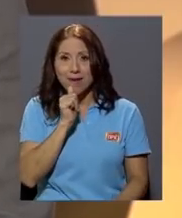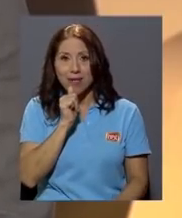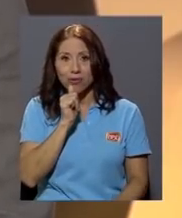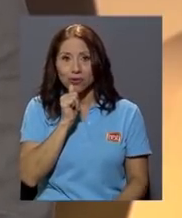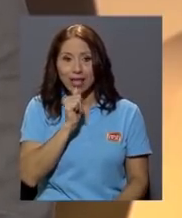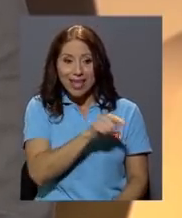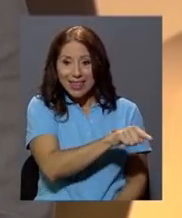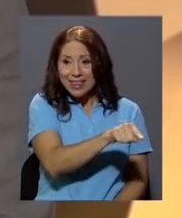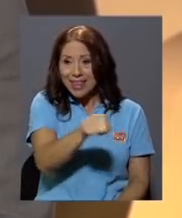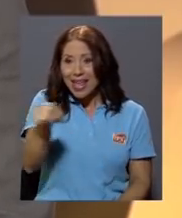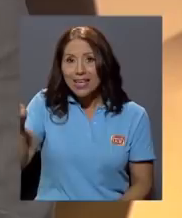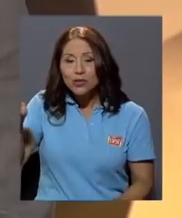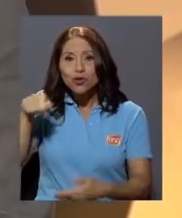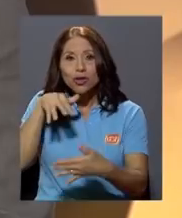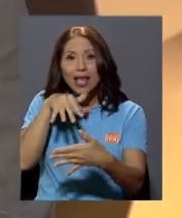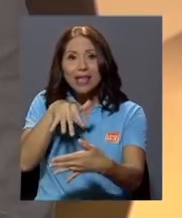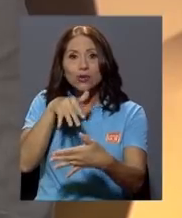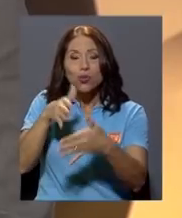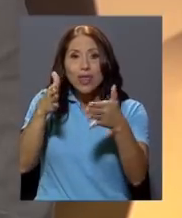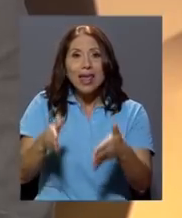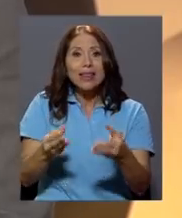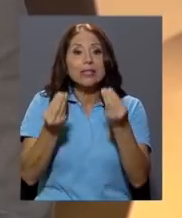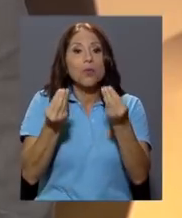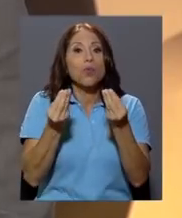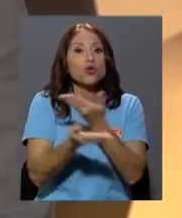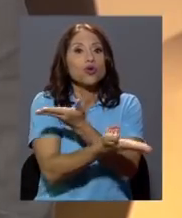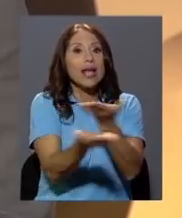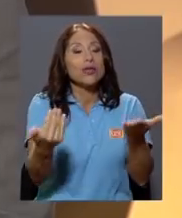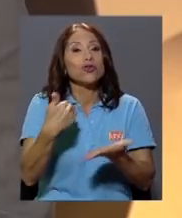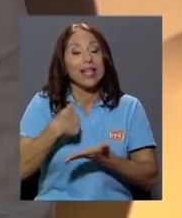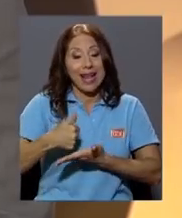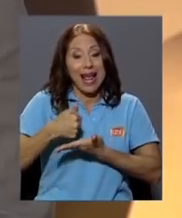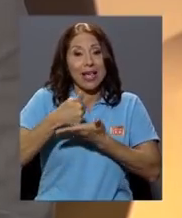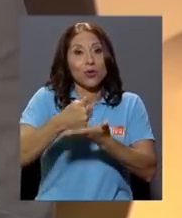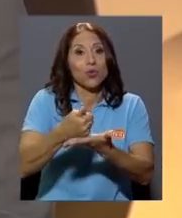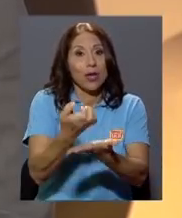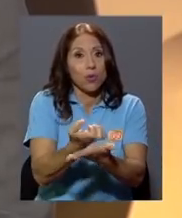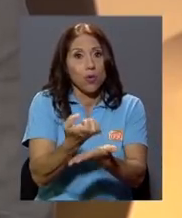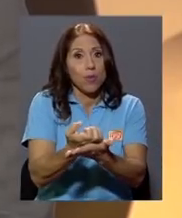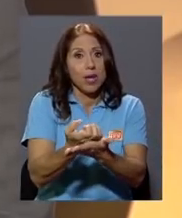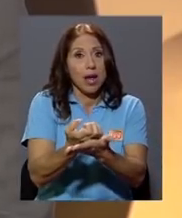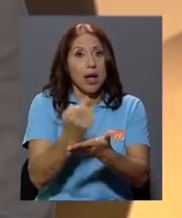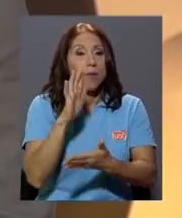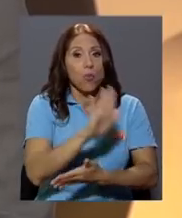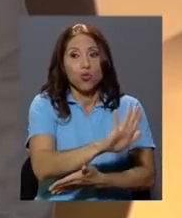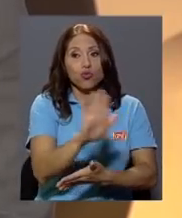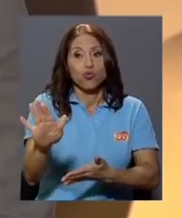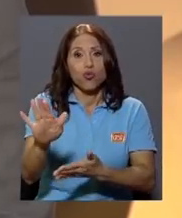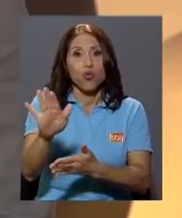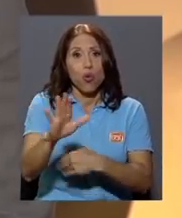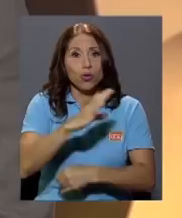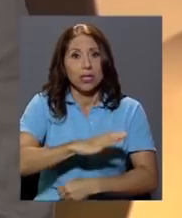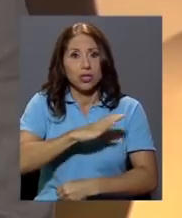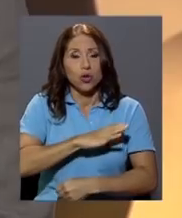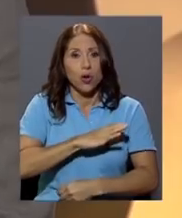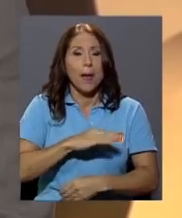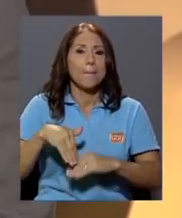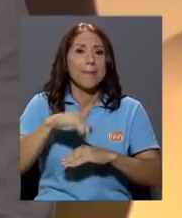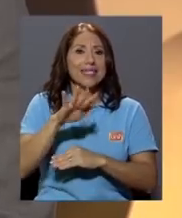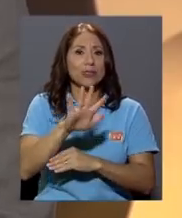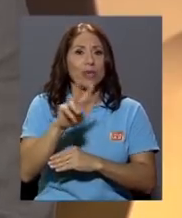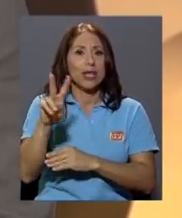estudiantes cuentan con beca por su condición socioeconómica. Más del 52% de nuestros